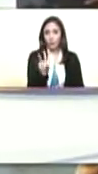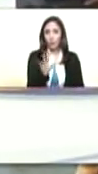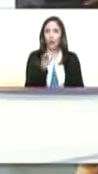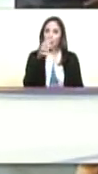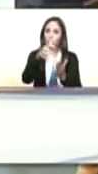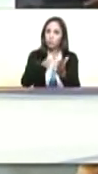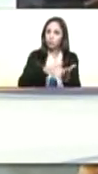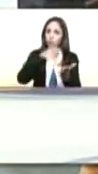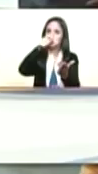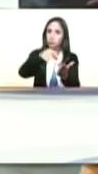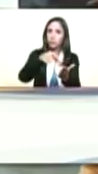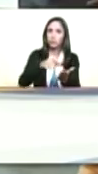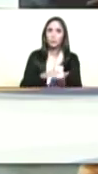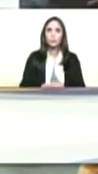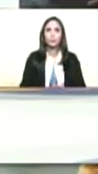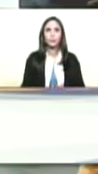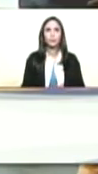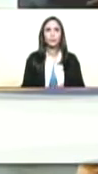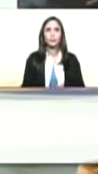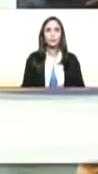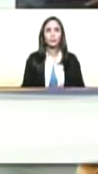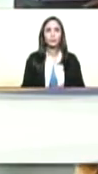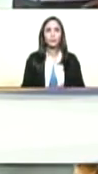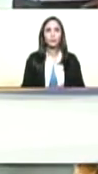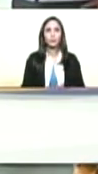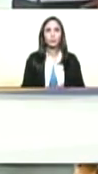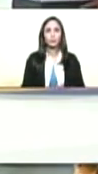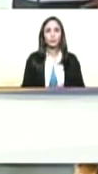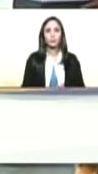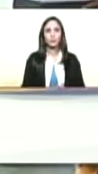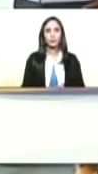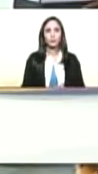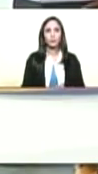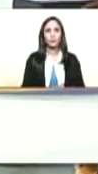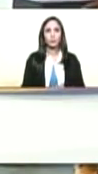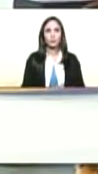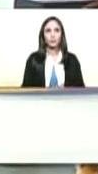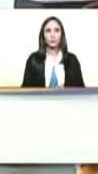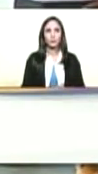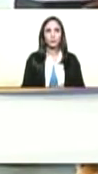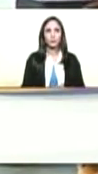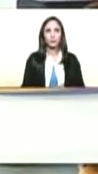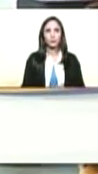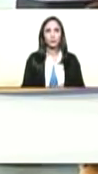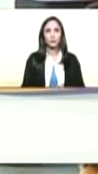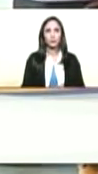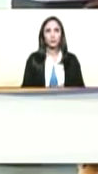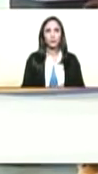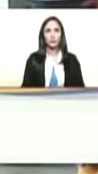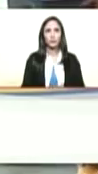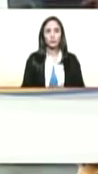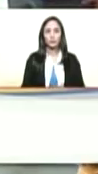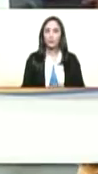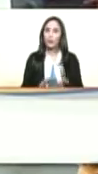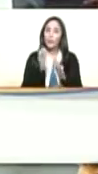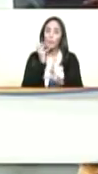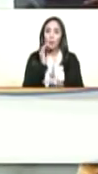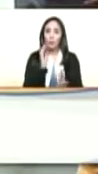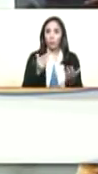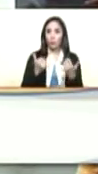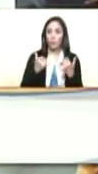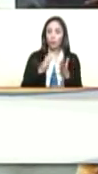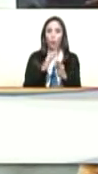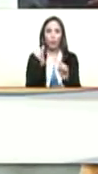mil discursos que le dé toda una gente. Le crea el valor, que le crea el trabajo, el producto, poner la semilla, ver